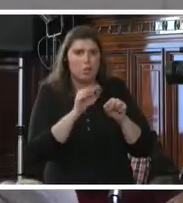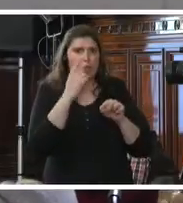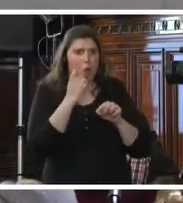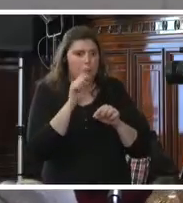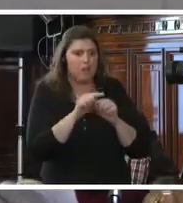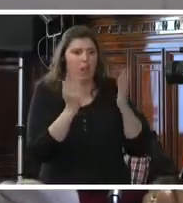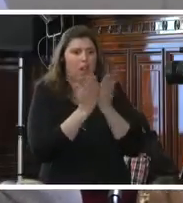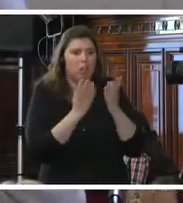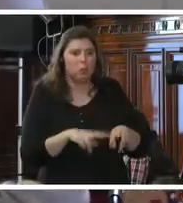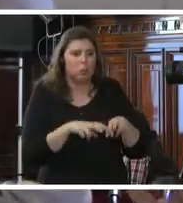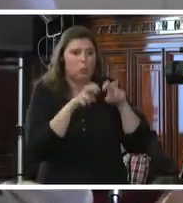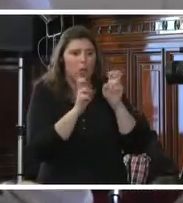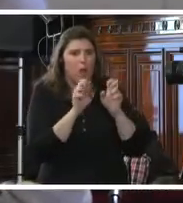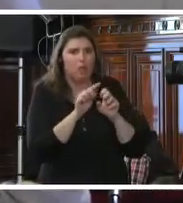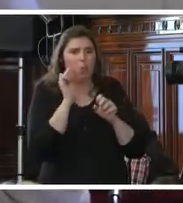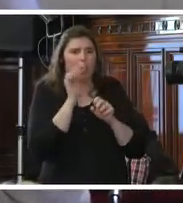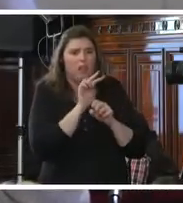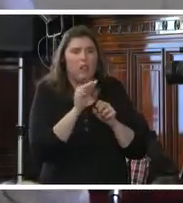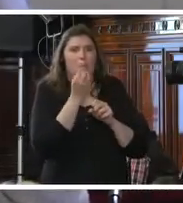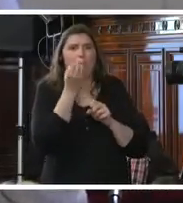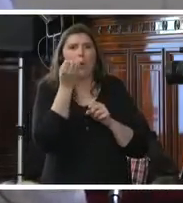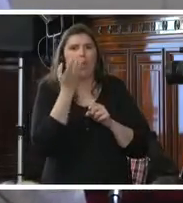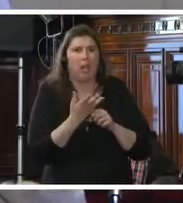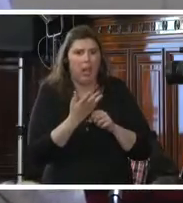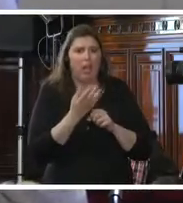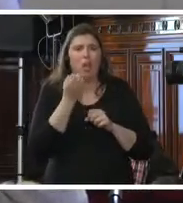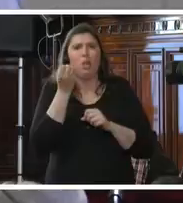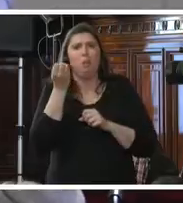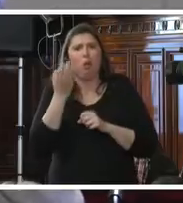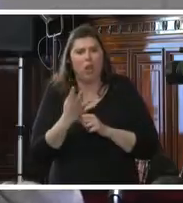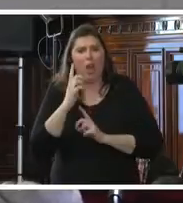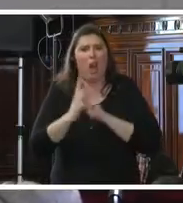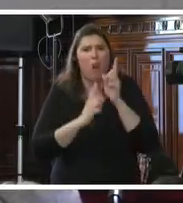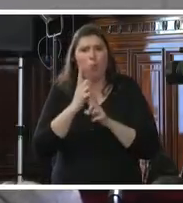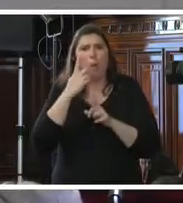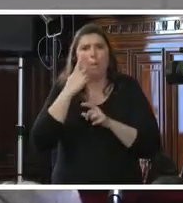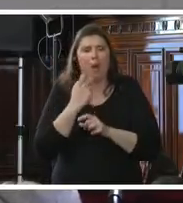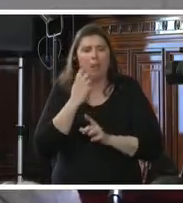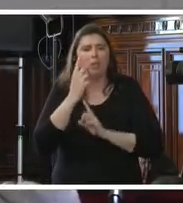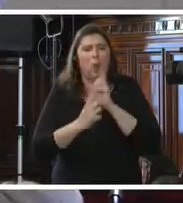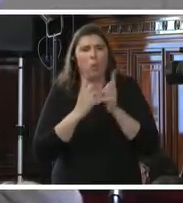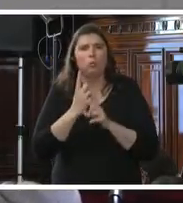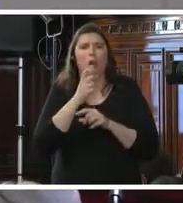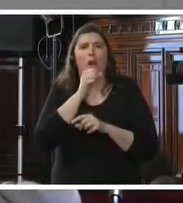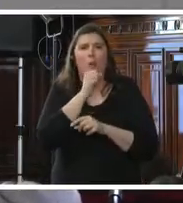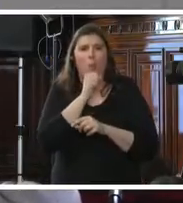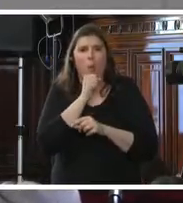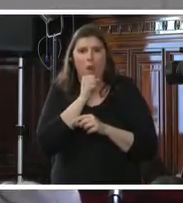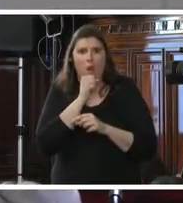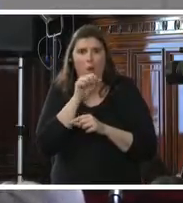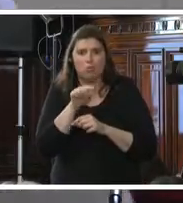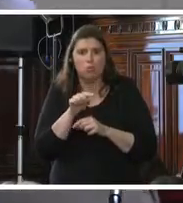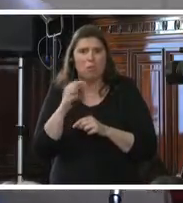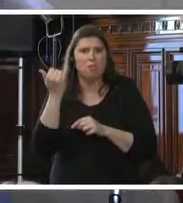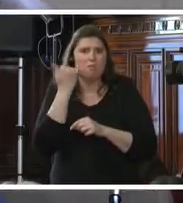hay que estudiarlos y tenemos que ver por qué. Y por qué algunos padres y abuelos se meten con sus hijos,